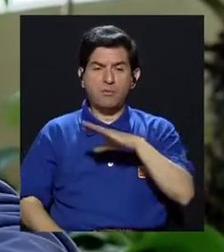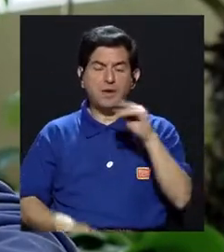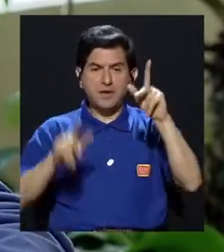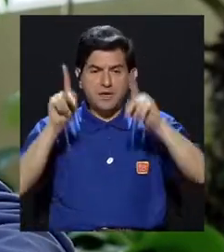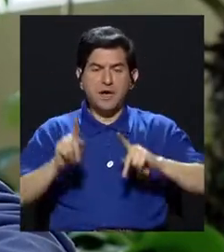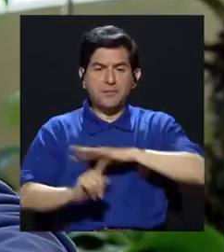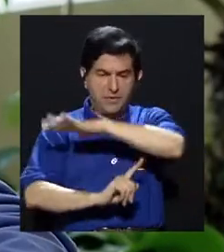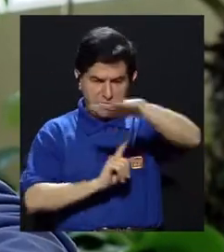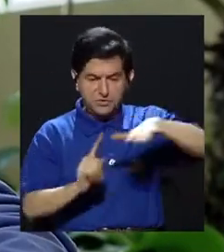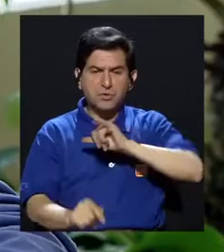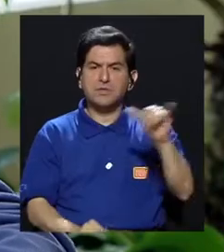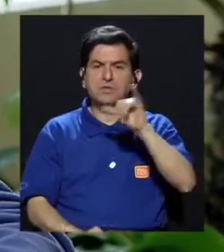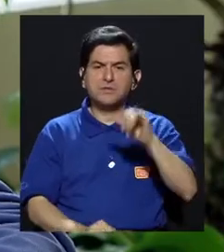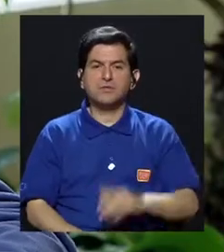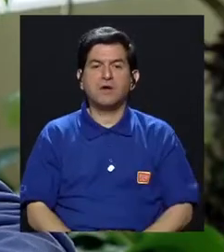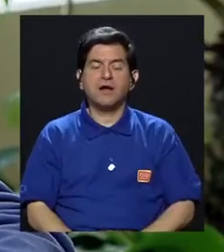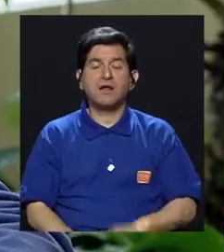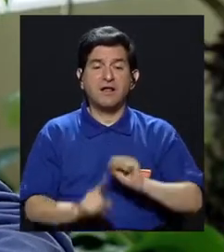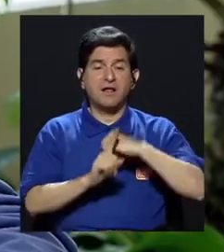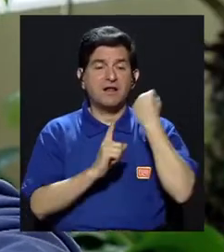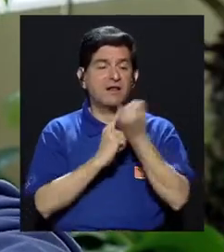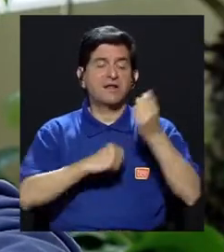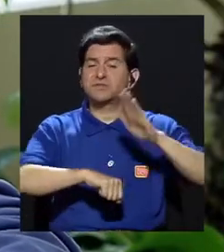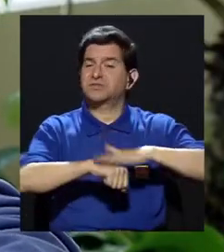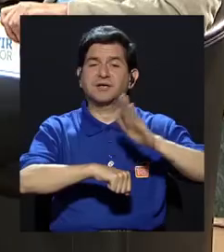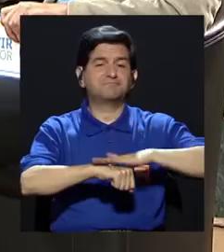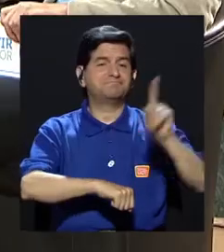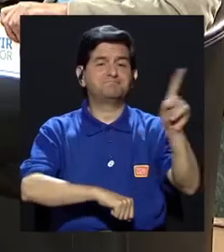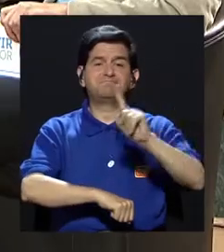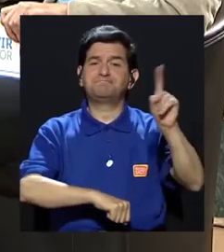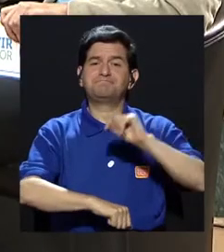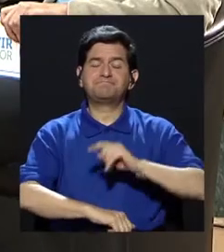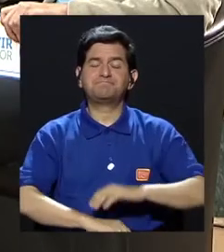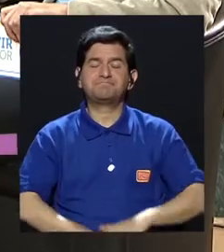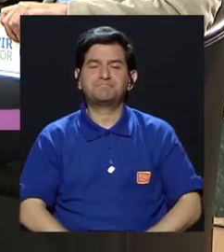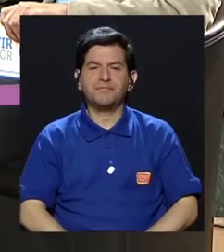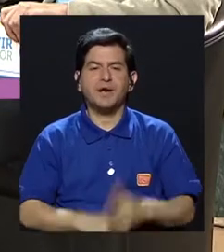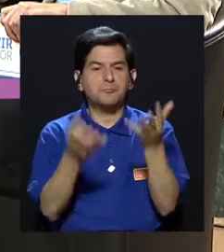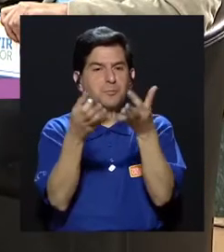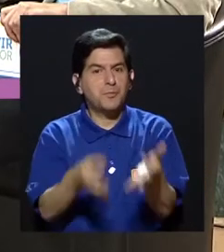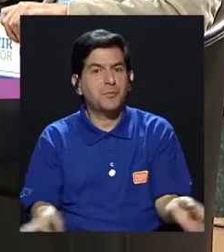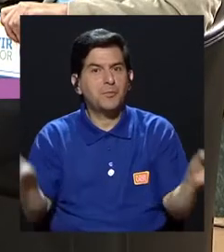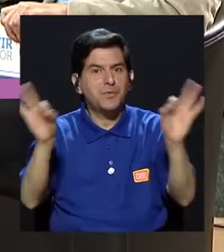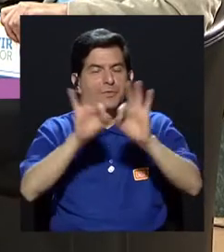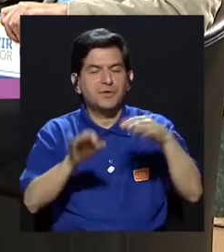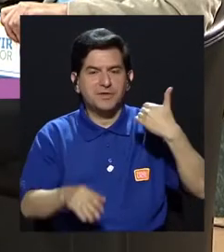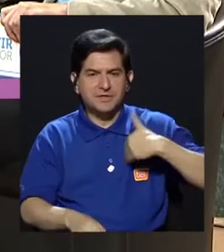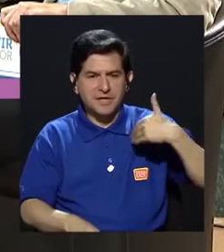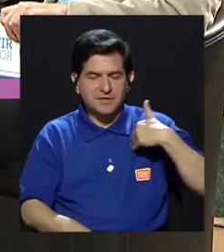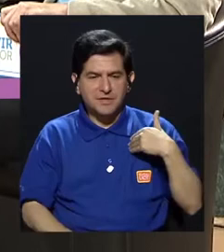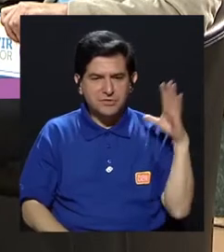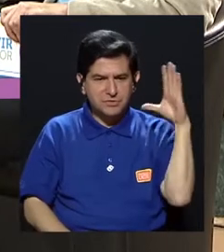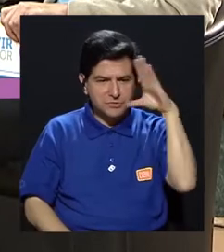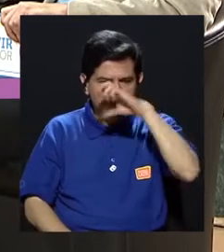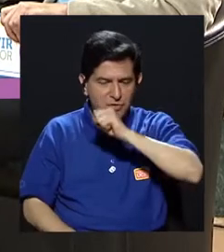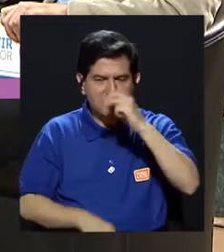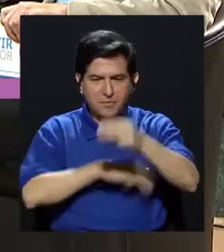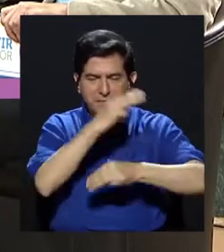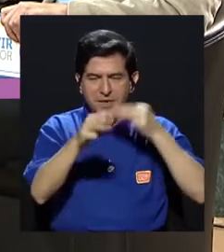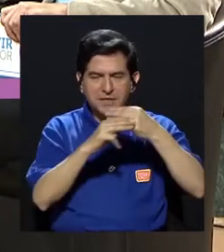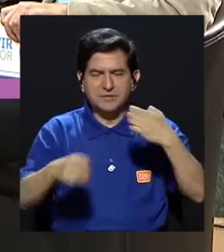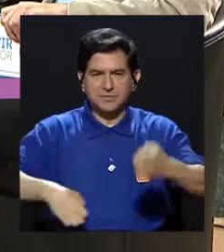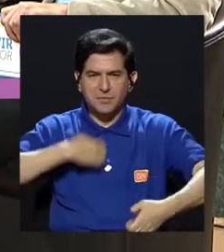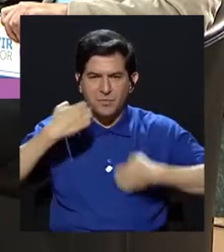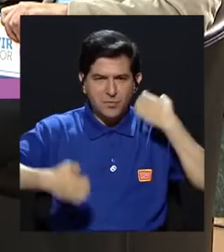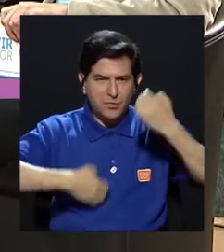a las personas que están a su alrededor, la sociedad no lo permite. Por eso es tan importante que los hombres empecemos a reconocer nuestro mundo